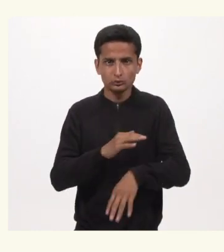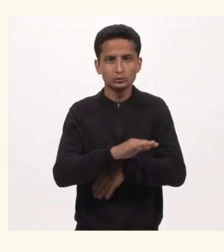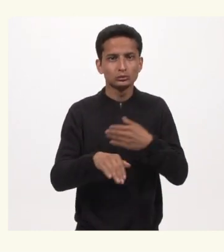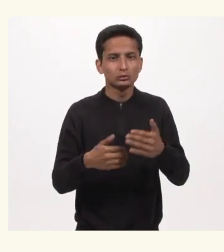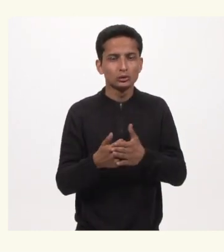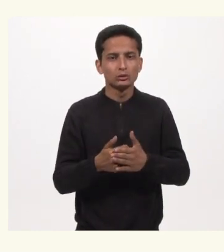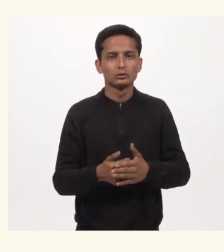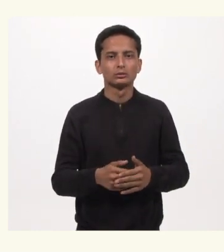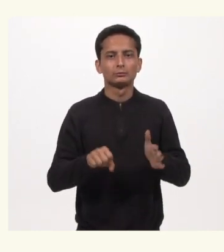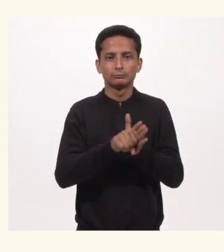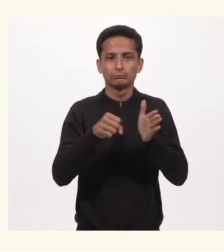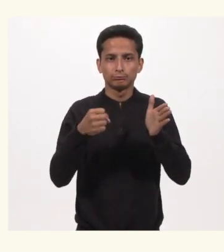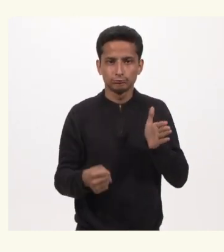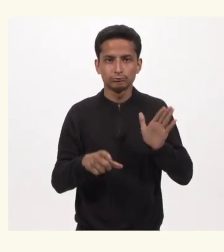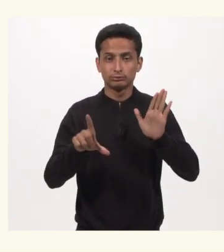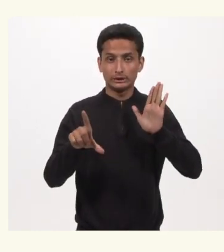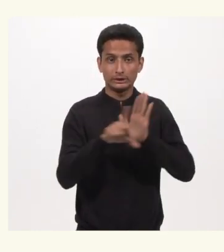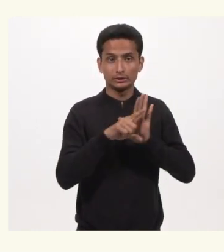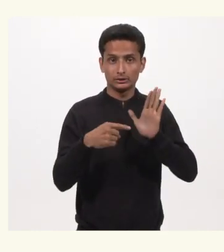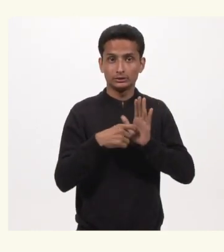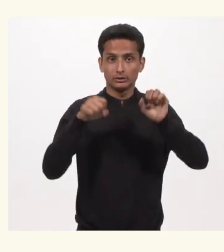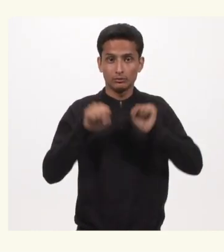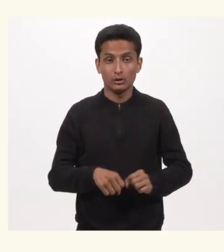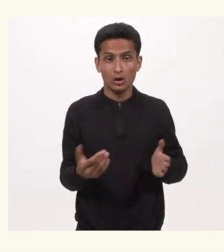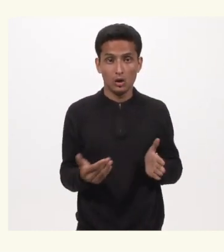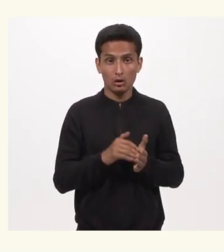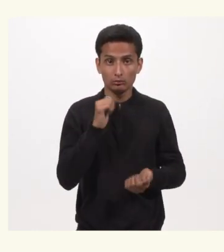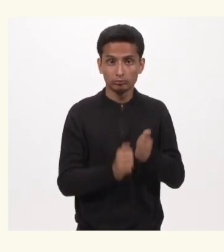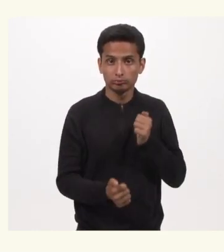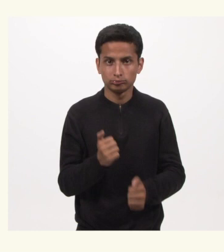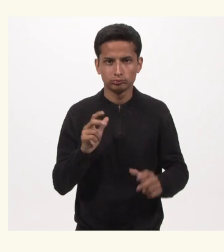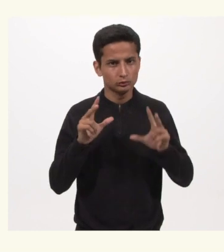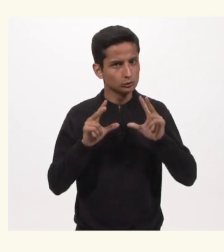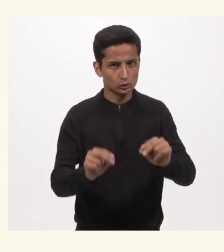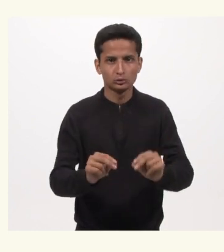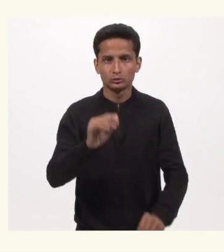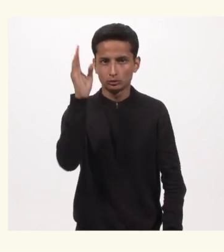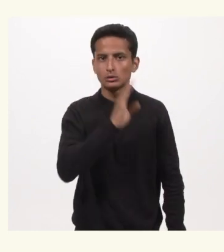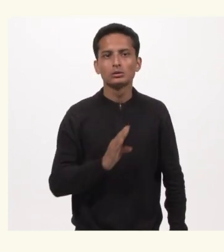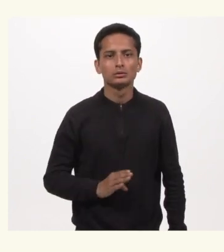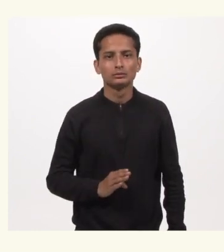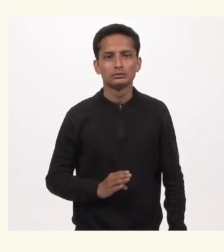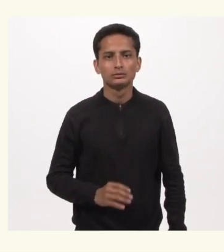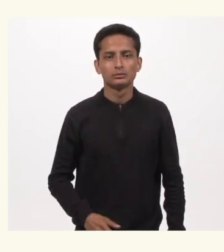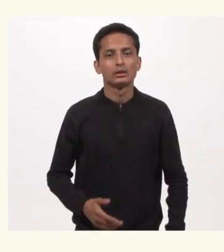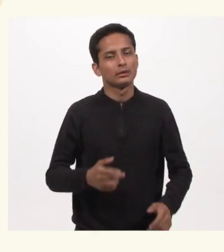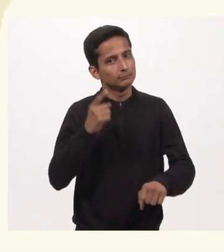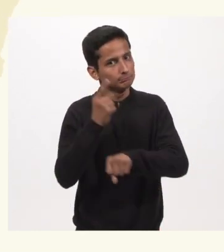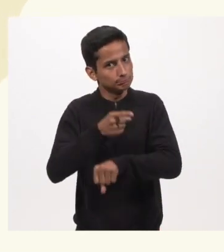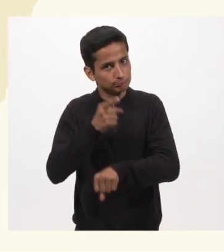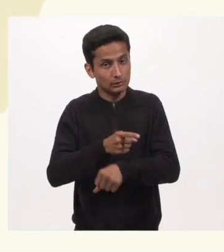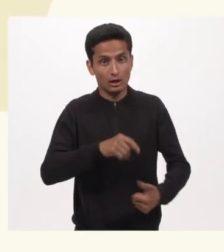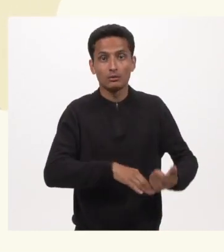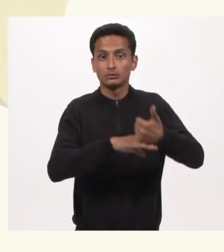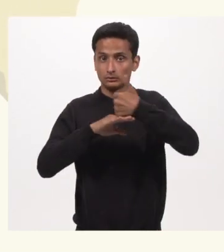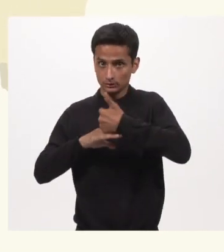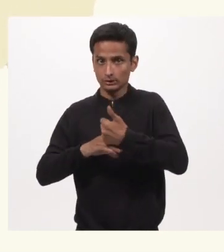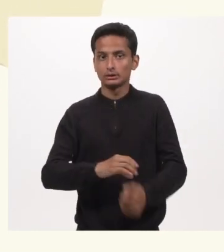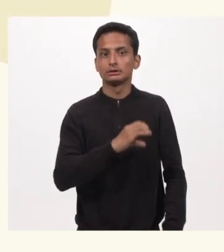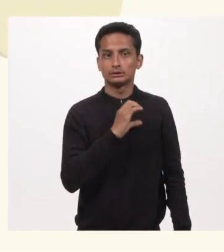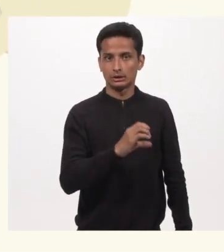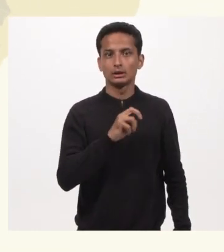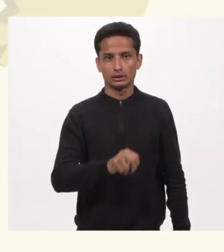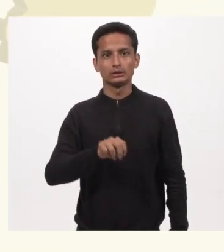se tomarán las acciones y mecanismos legales para que no vuelvan a ocurrir este tipo de irregularidades, advirtieron